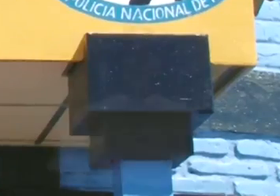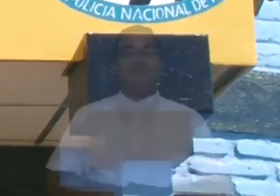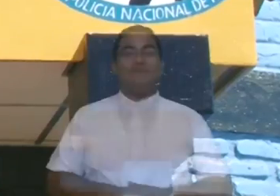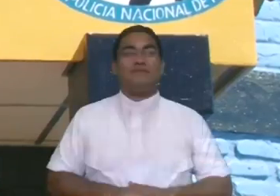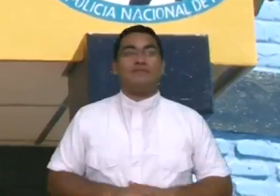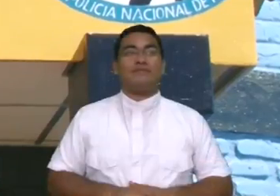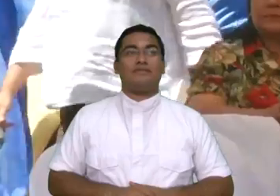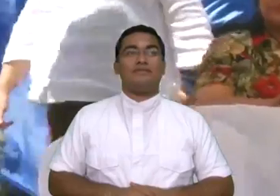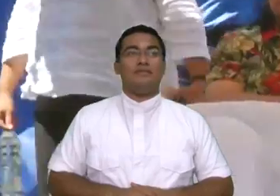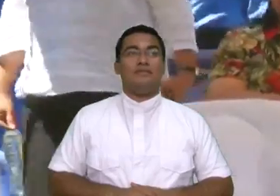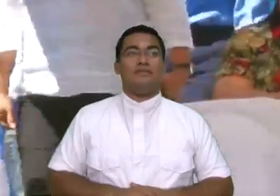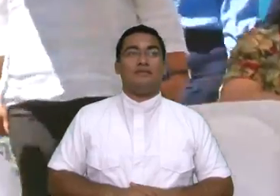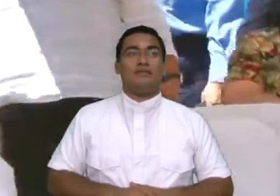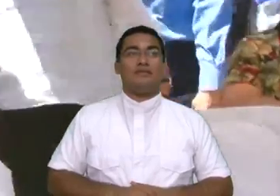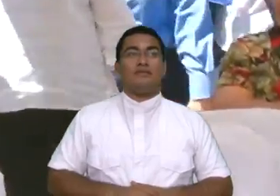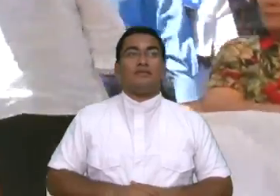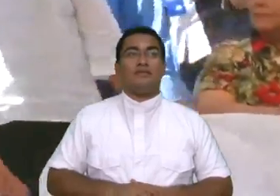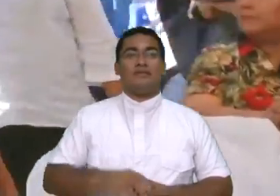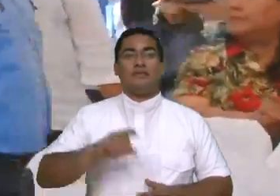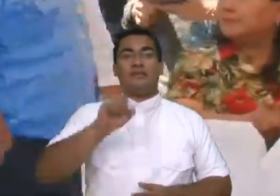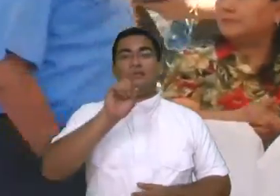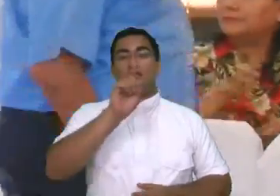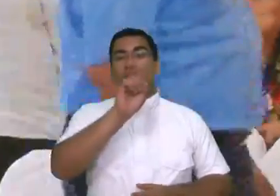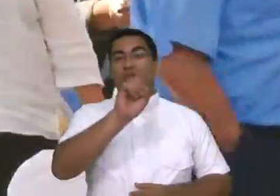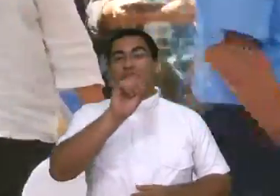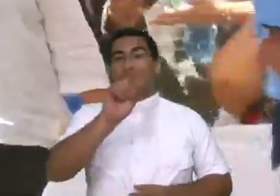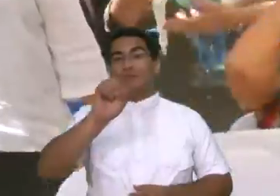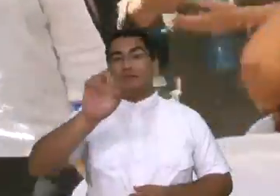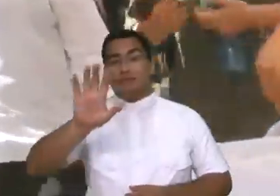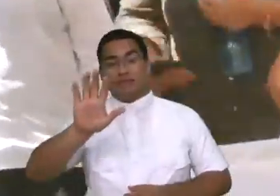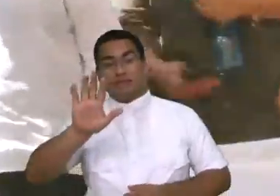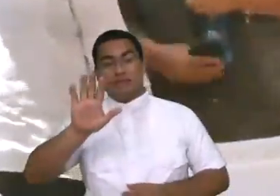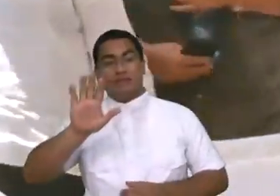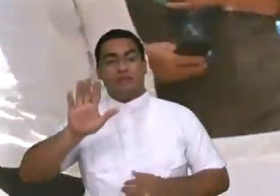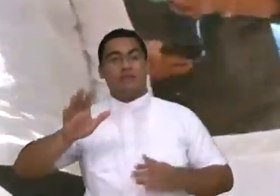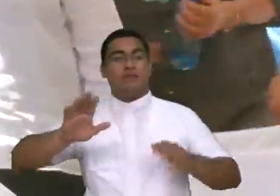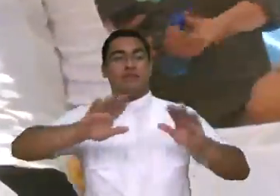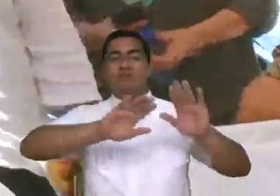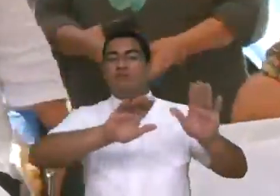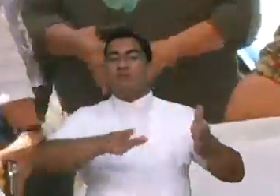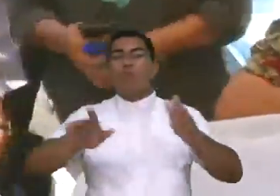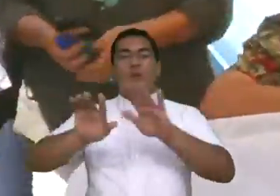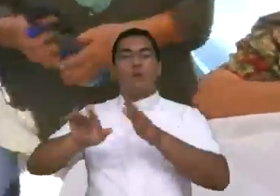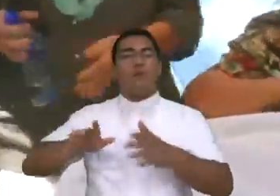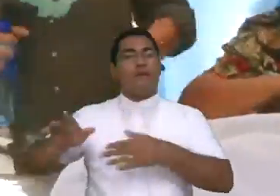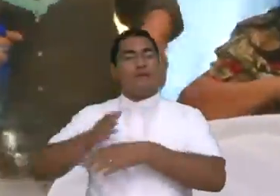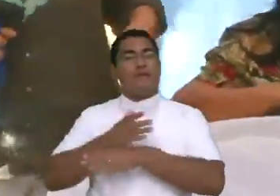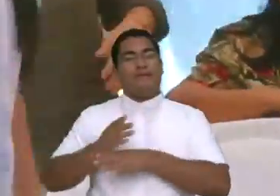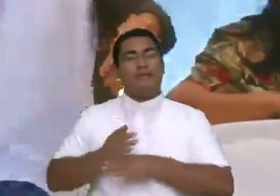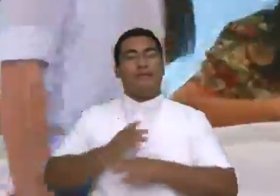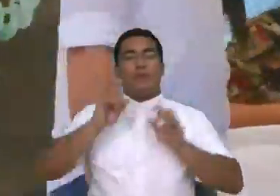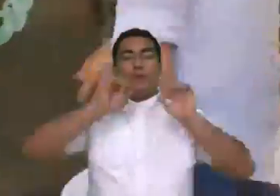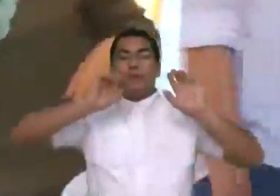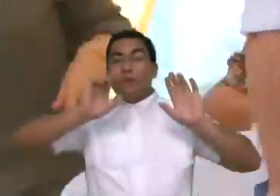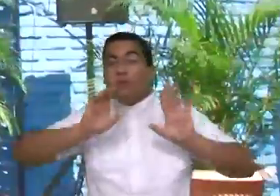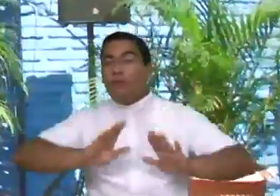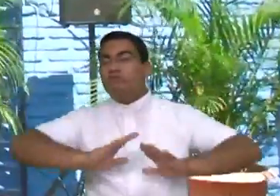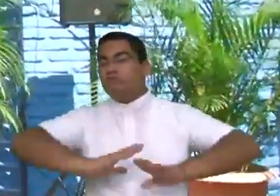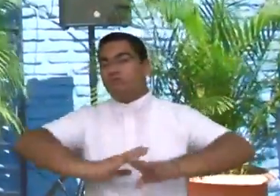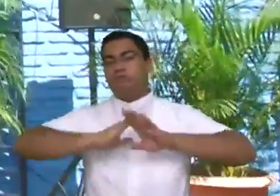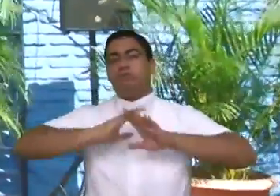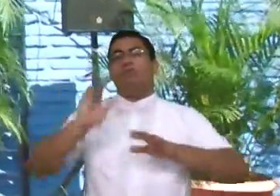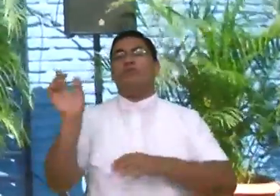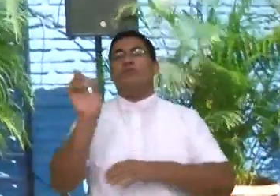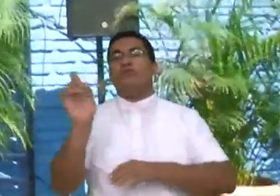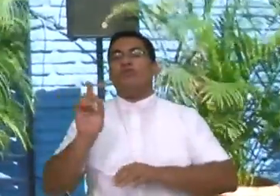Más de 115.000 mujeres del distrito número 3 de Managua estarán protegidas de todo tipo de violencia tras el relanzamiento de la Comisaría de